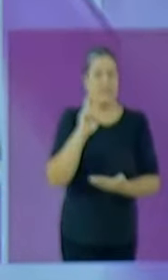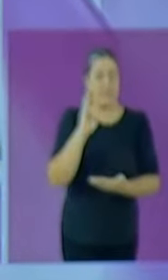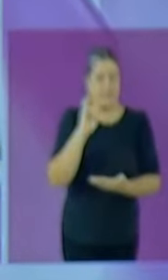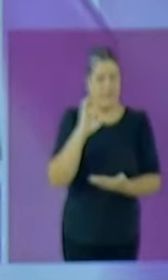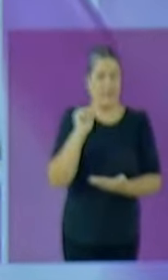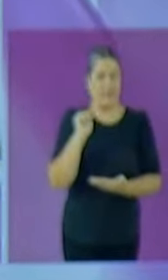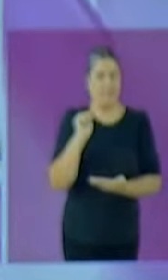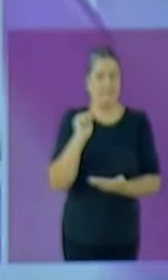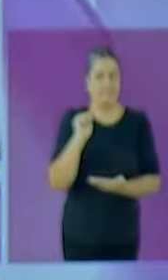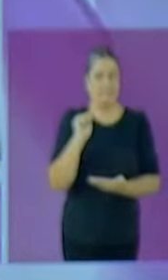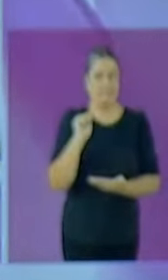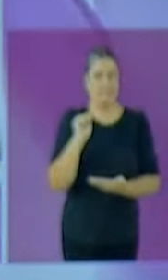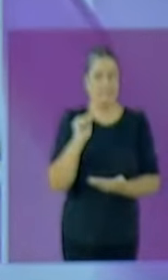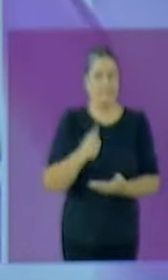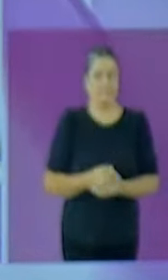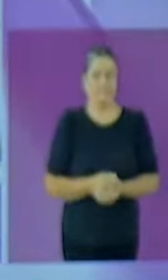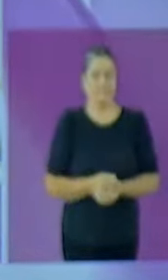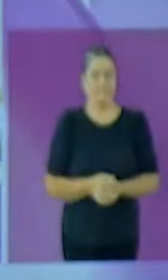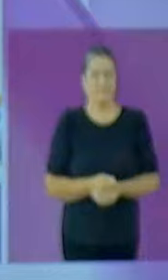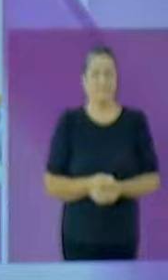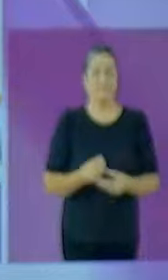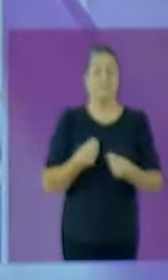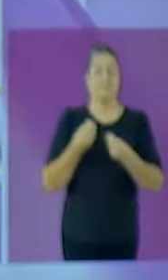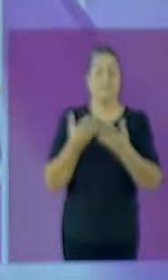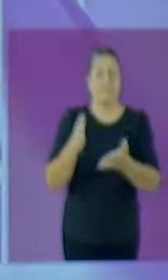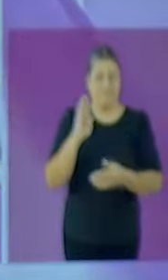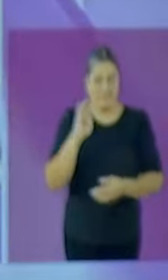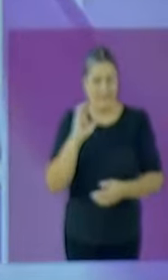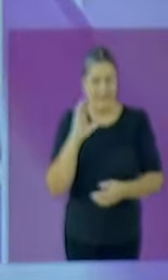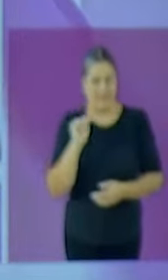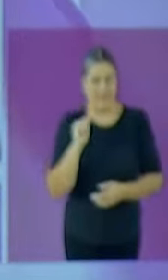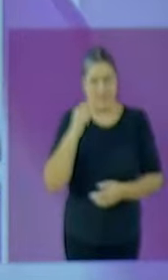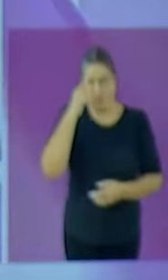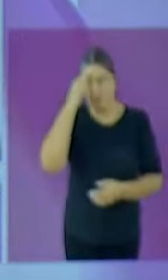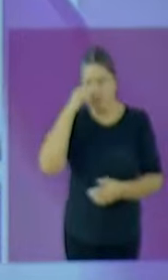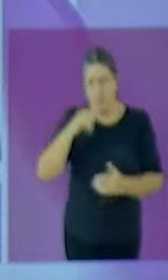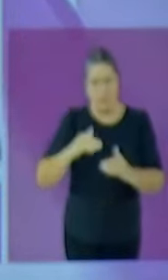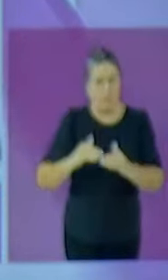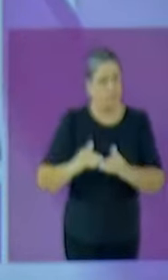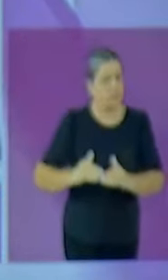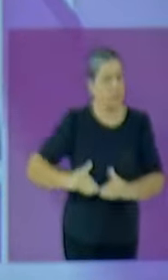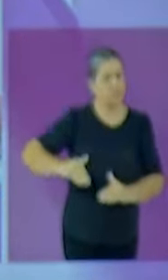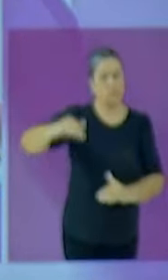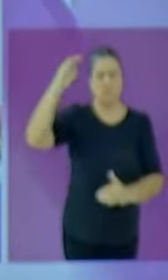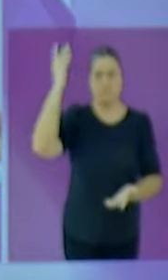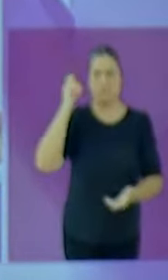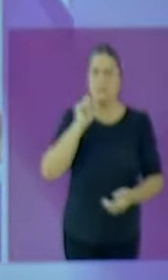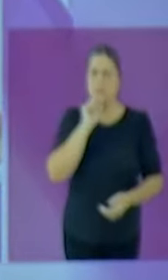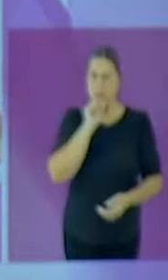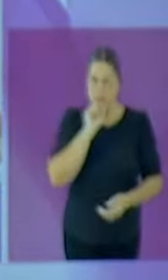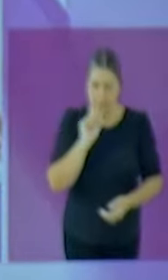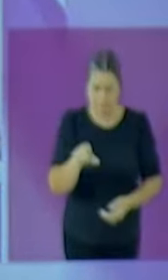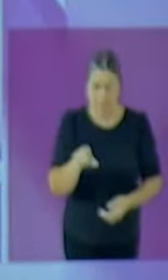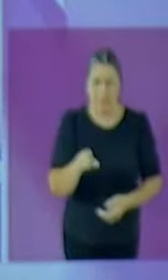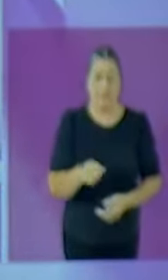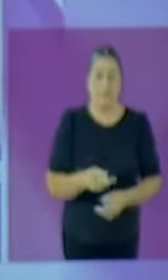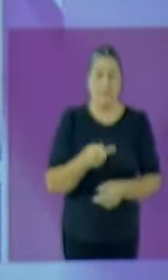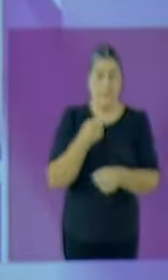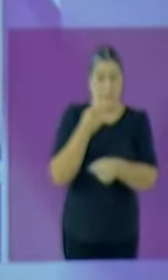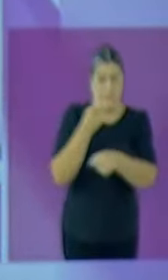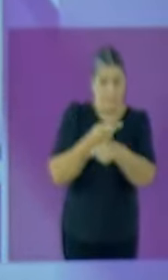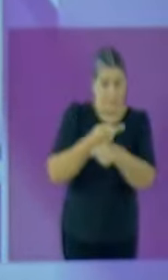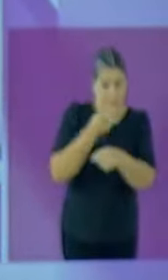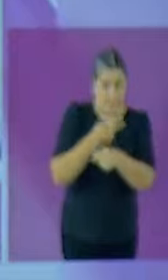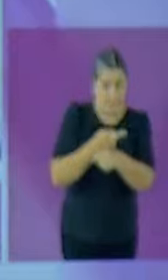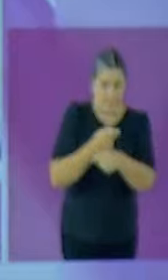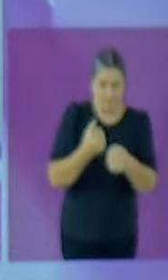las cuotas y cuates del Seguro Popular. Un México donde la educación es un derecho para todos, como lo propone